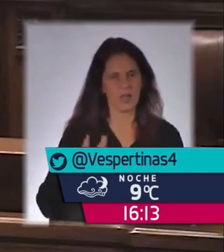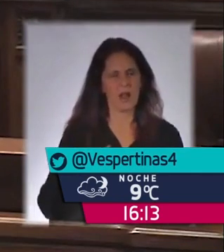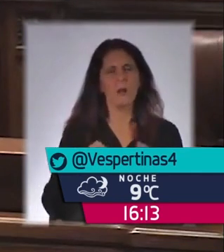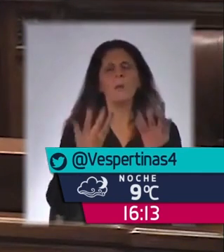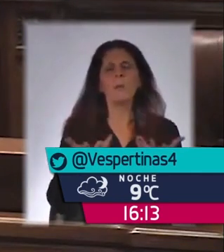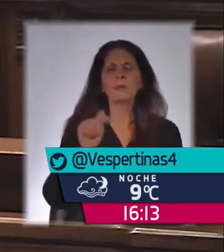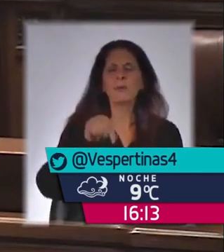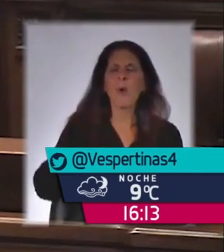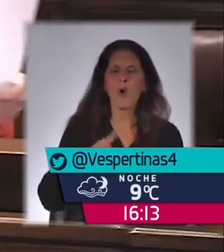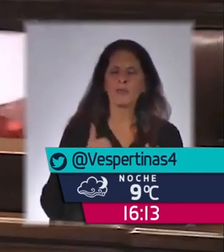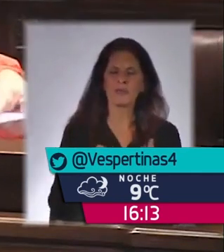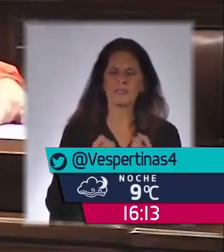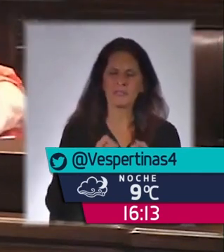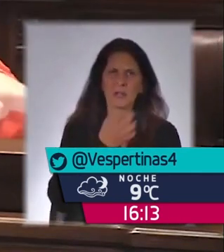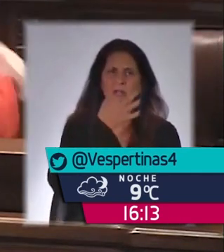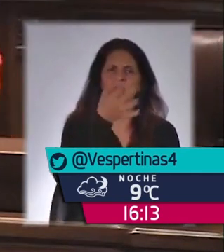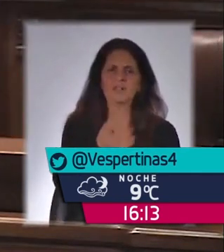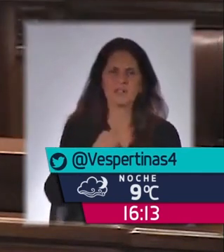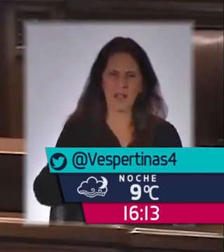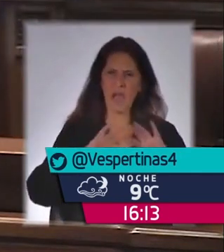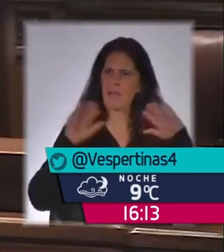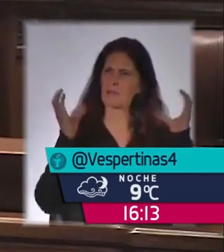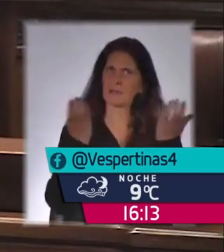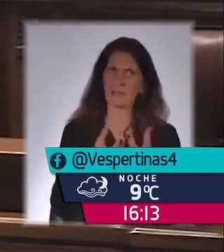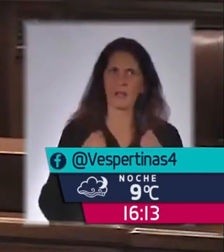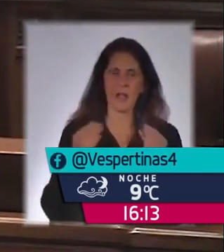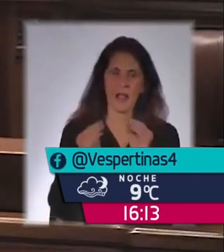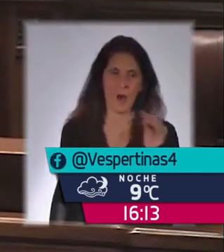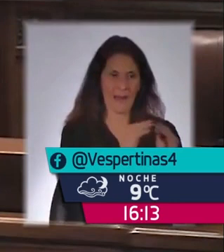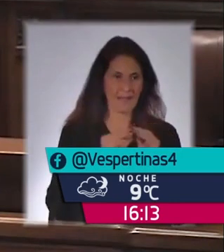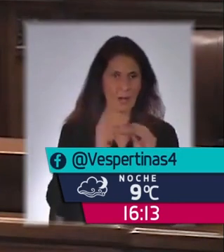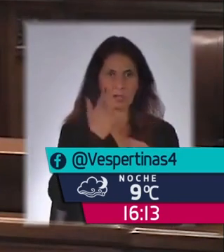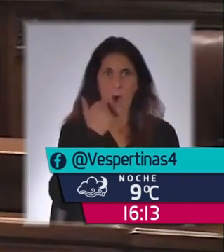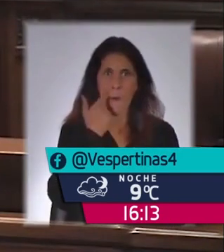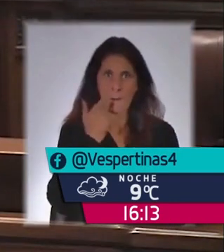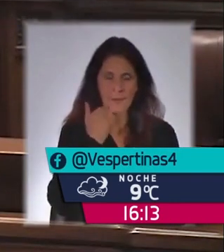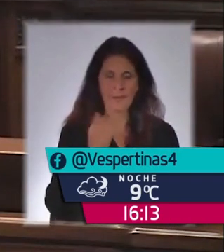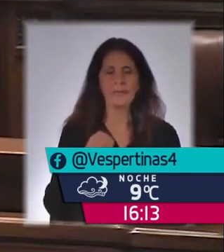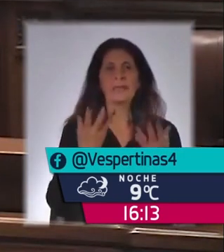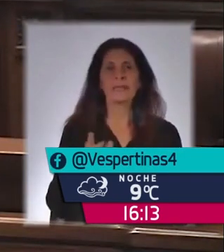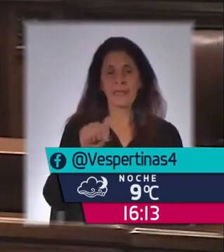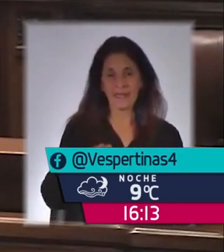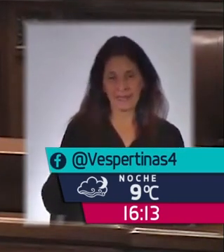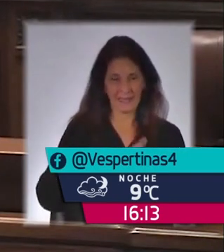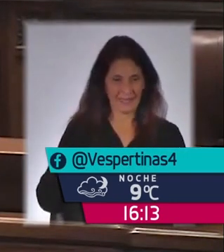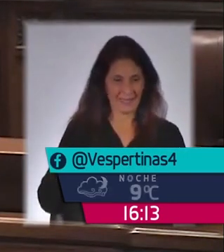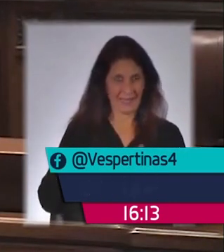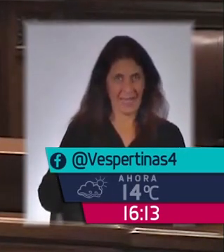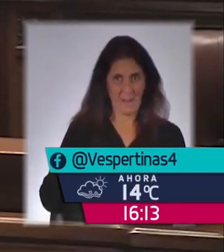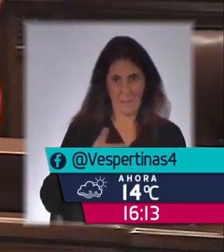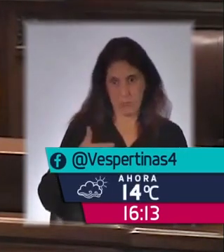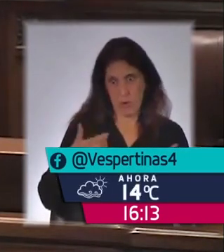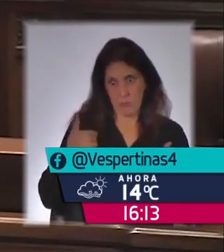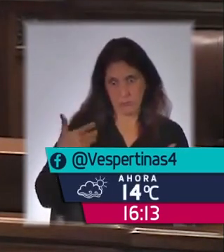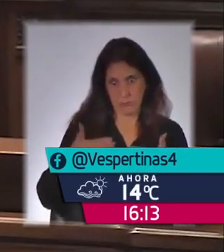hoy siento la necesidad de decir estas palabras en esta Cámara, queridos compañeros varones? Es que en este corto tiempo